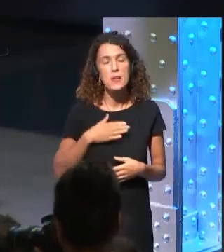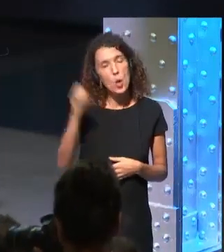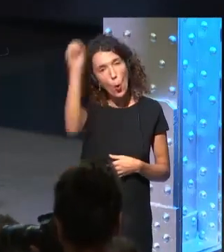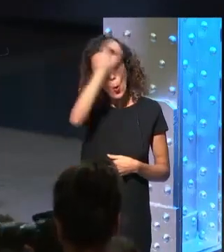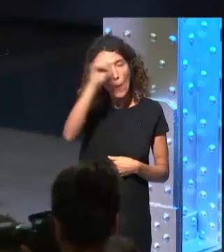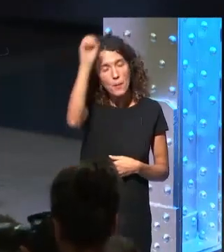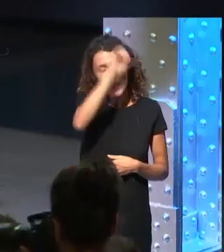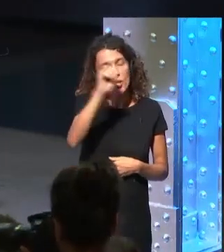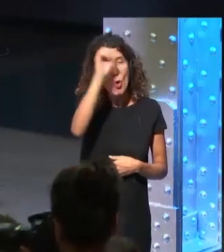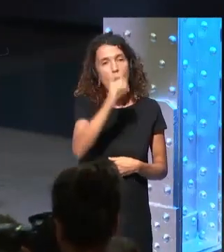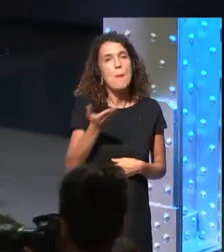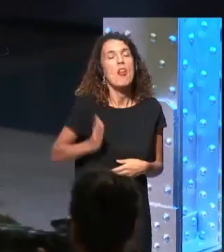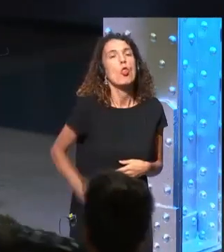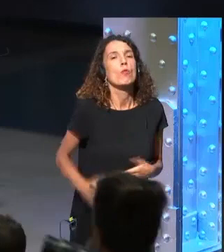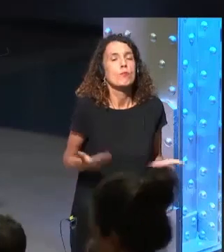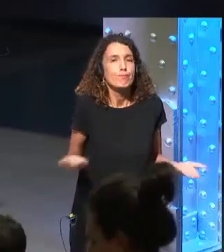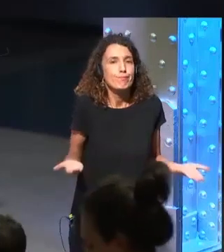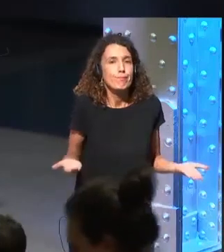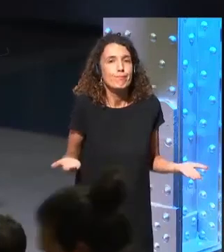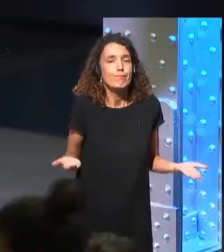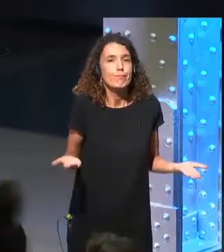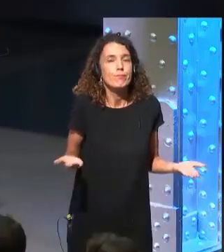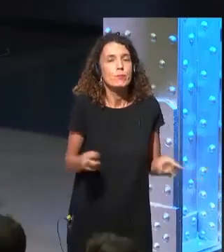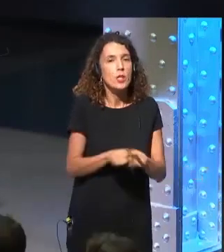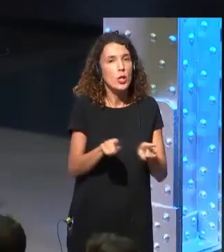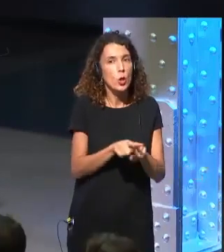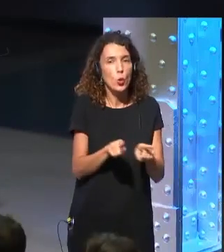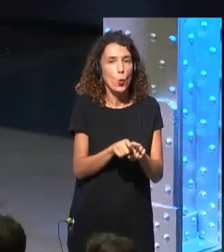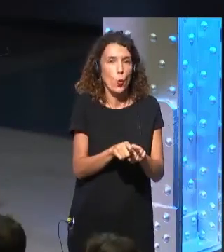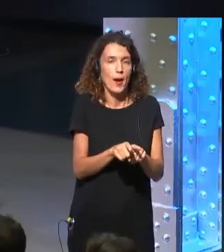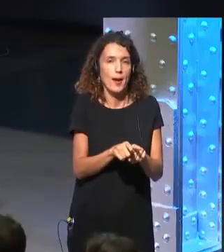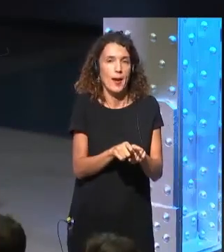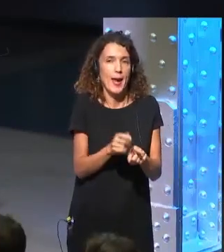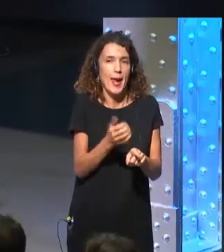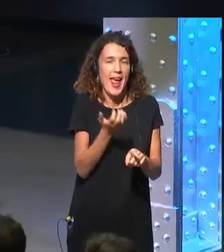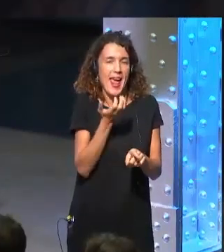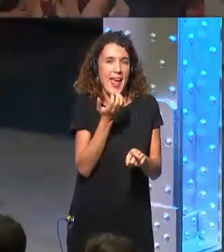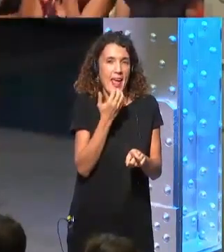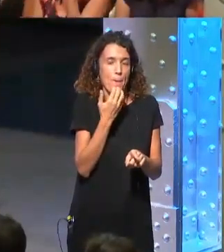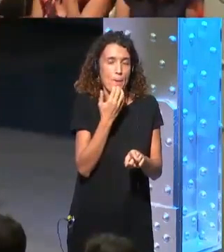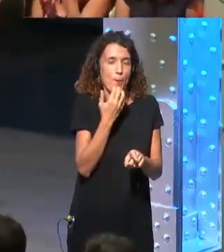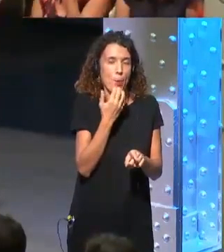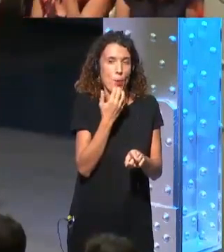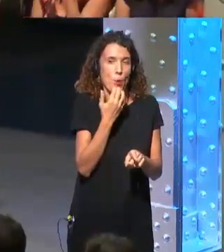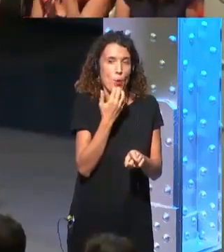opinión estándar de las Amazonas sería que son el contraejemplo clásico perfecto